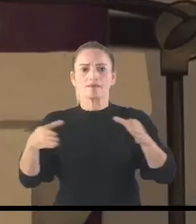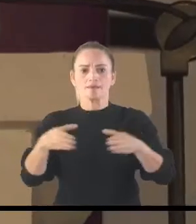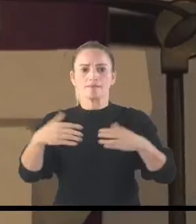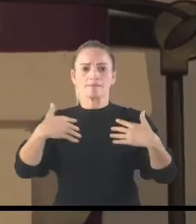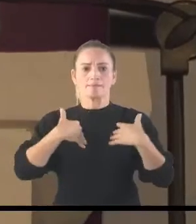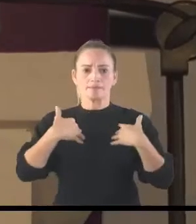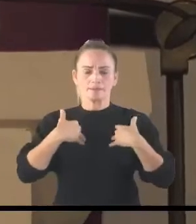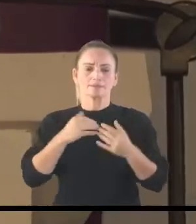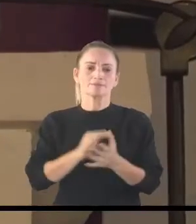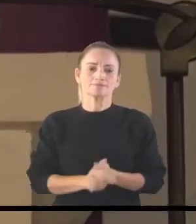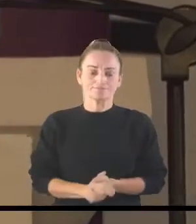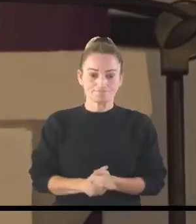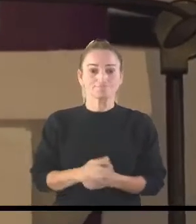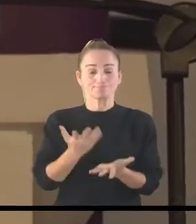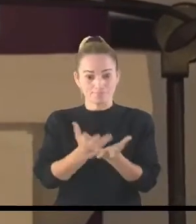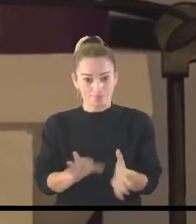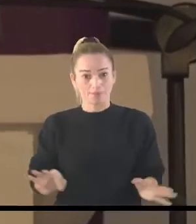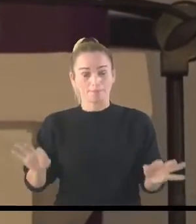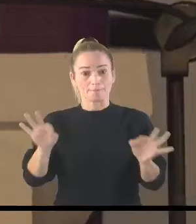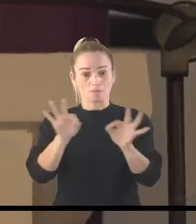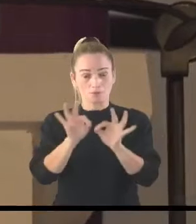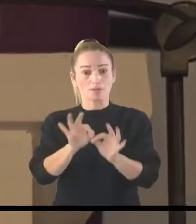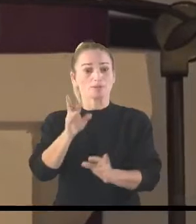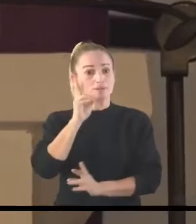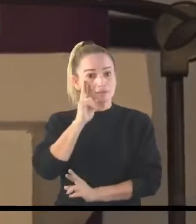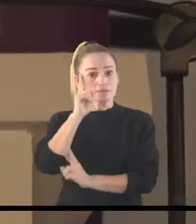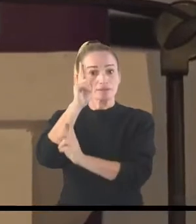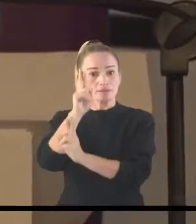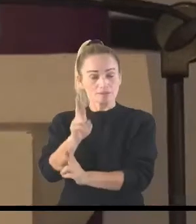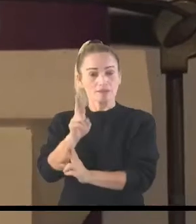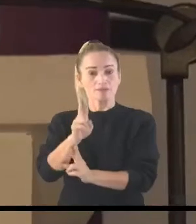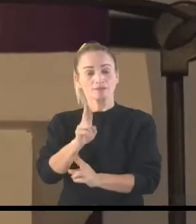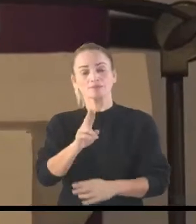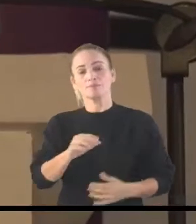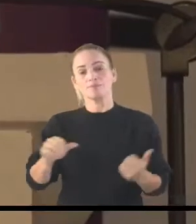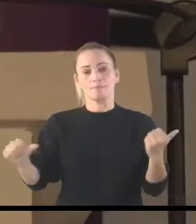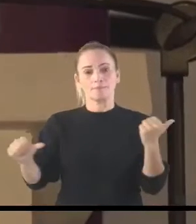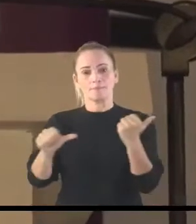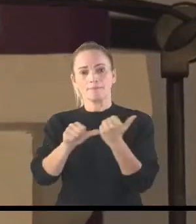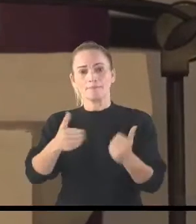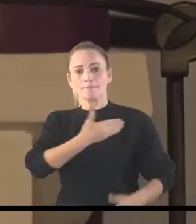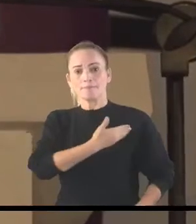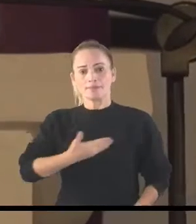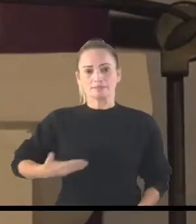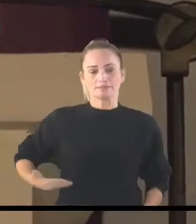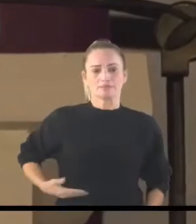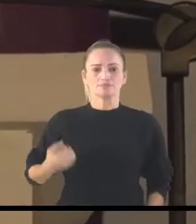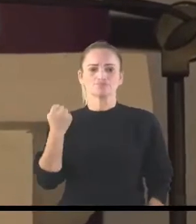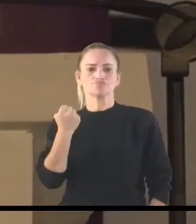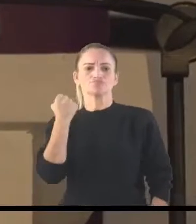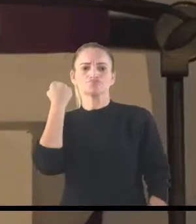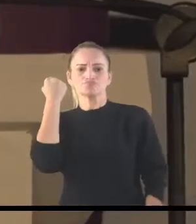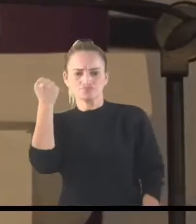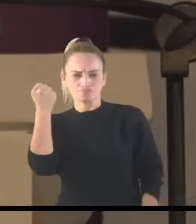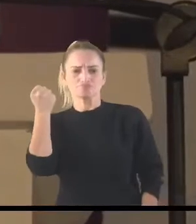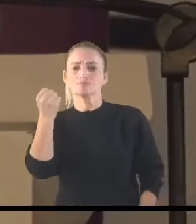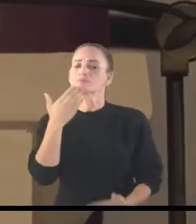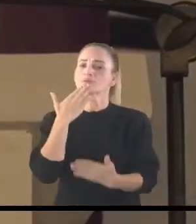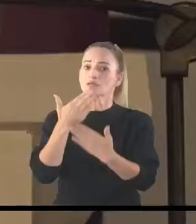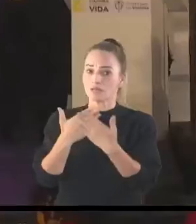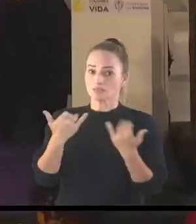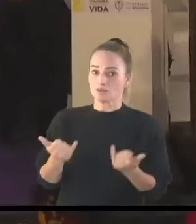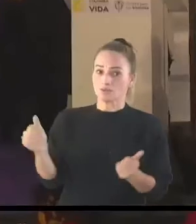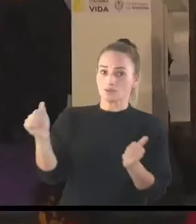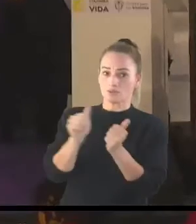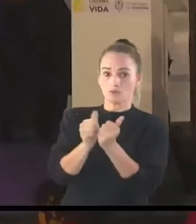Víctimas. Por supuesto, quiero dar un reconocimiento a nuestra vicepresidenta Francia Márquez Mina, quien nos